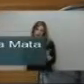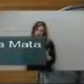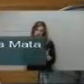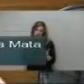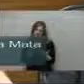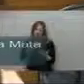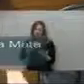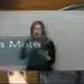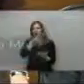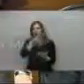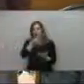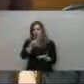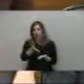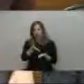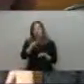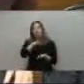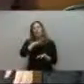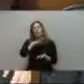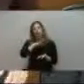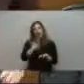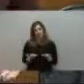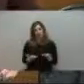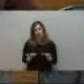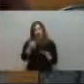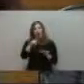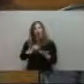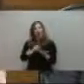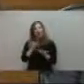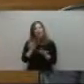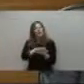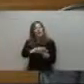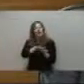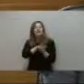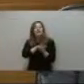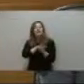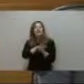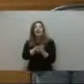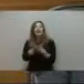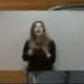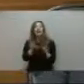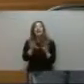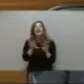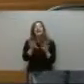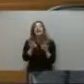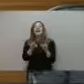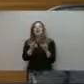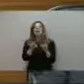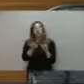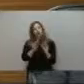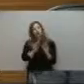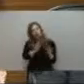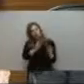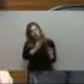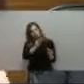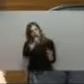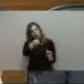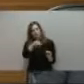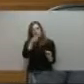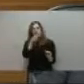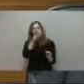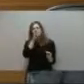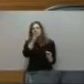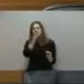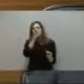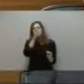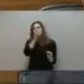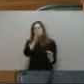interviniendo. Por favor, hoy nos toca hablar de su tierra y de las irreales promesas que allí usted